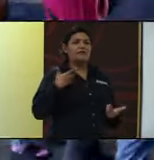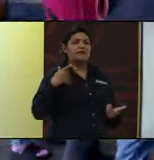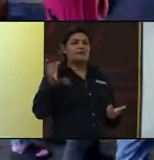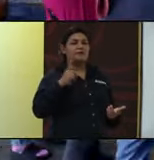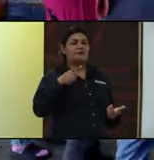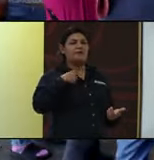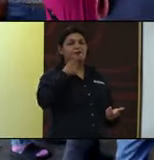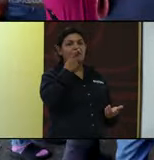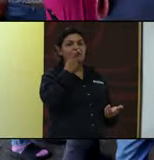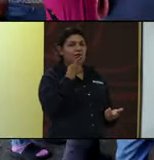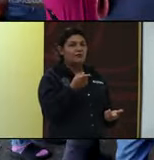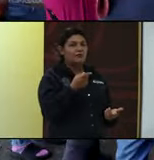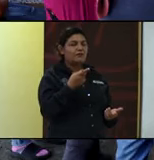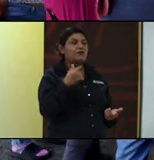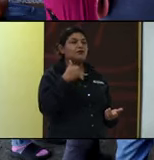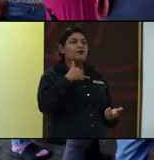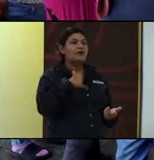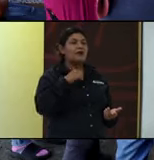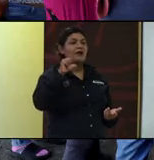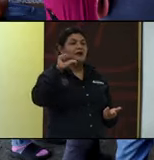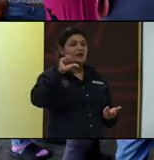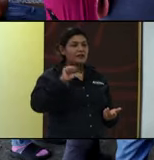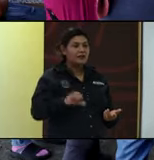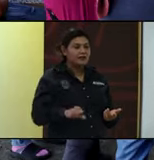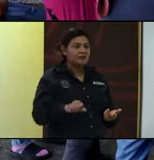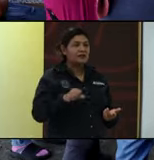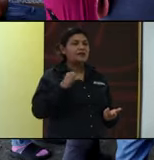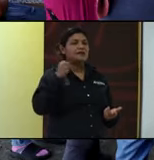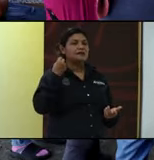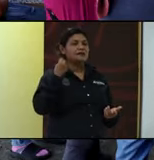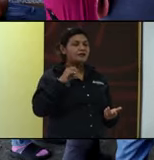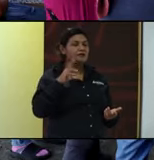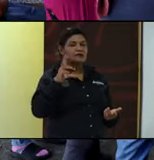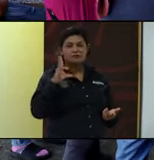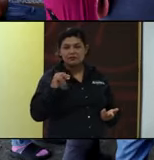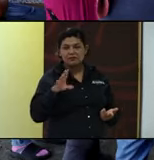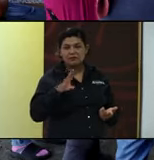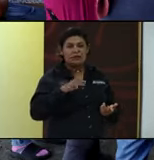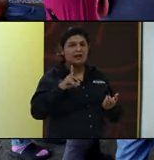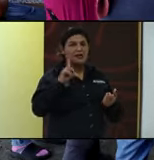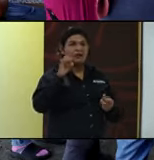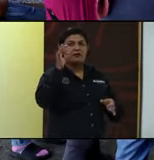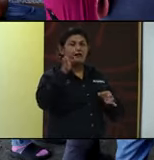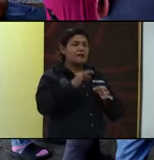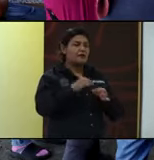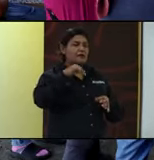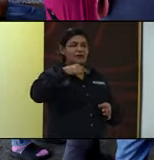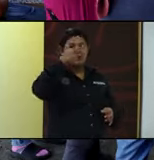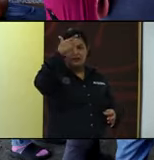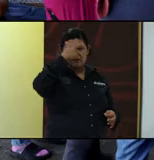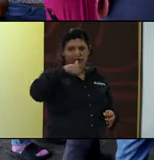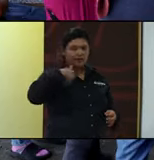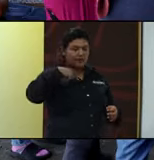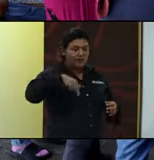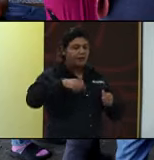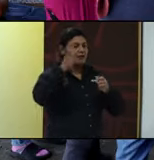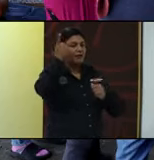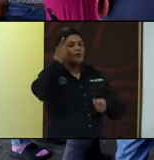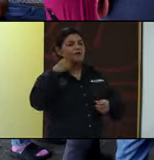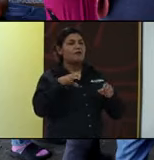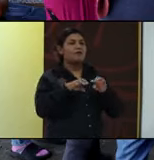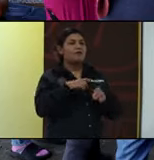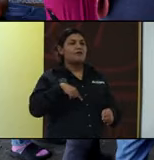dije, señores, yo aquí me quedo, si no está el agua lista hoy en la noche, aquí duermo con